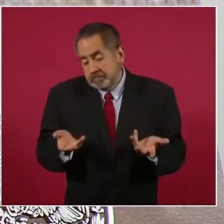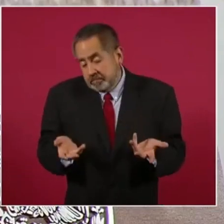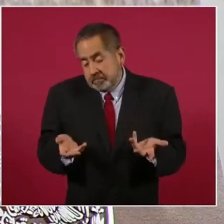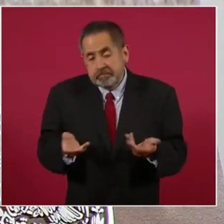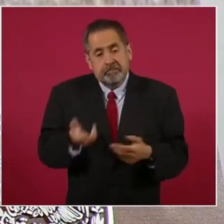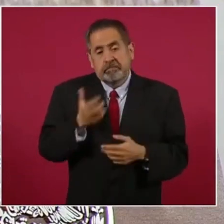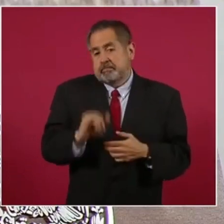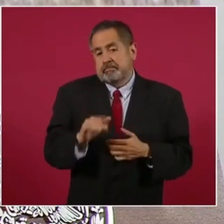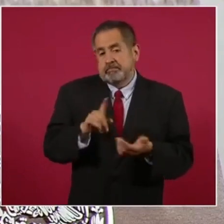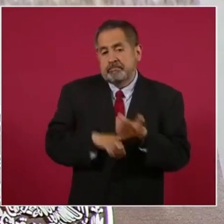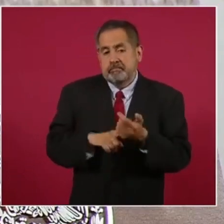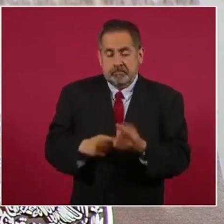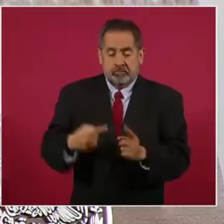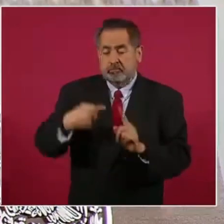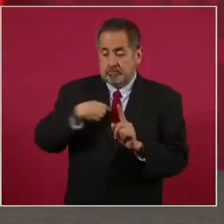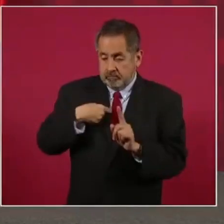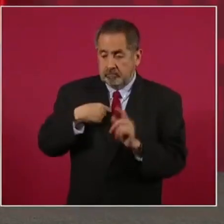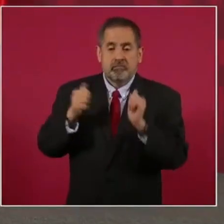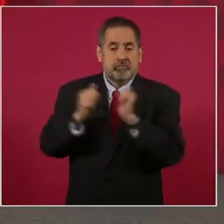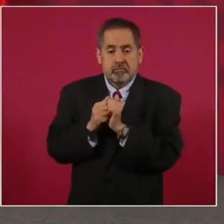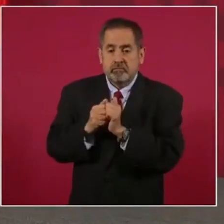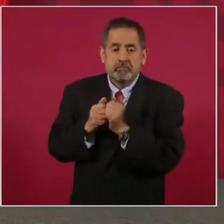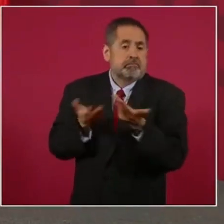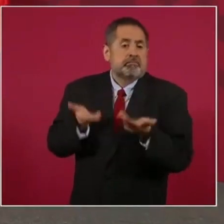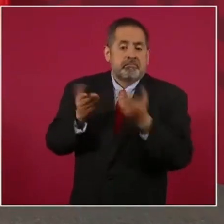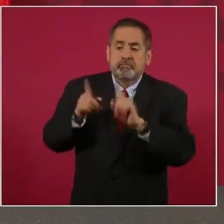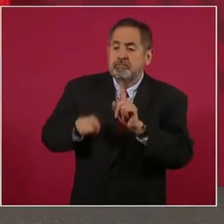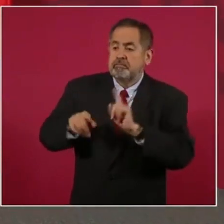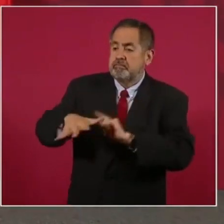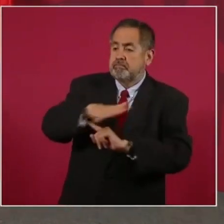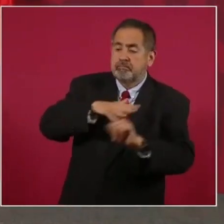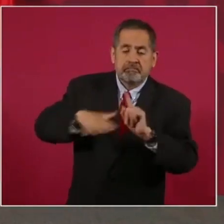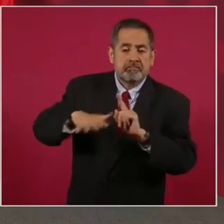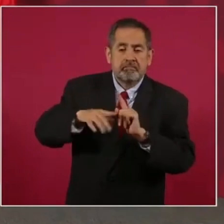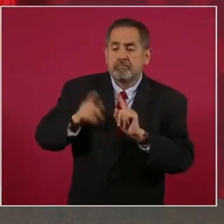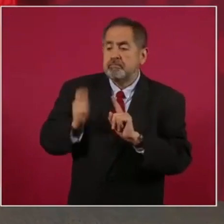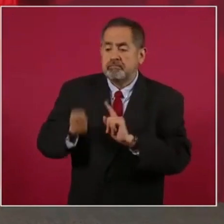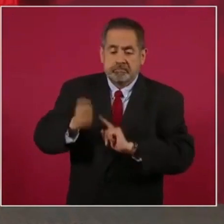somos nosotros y nuestras circunstancias, ¿no?